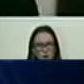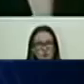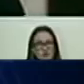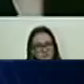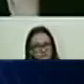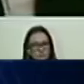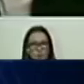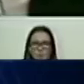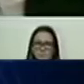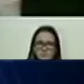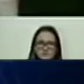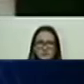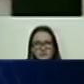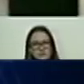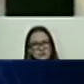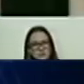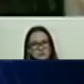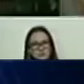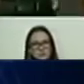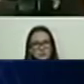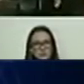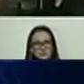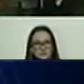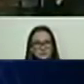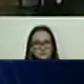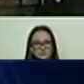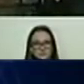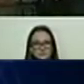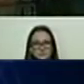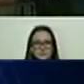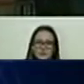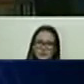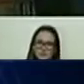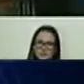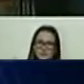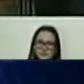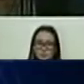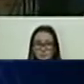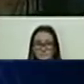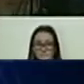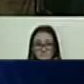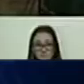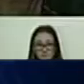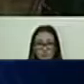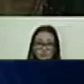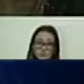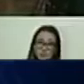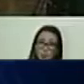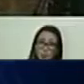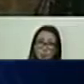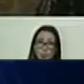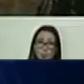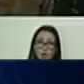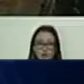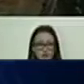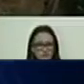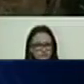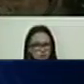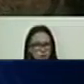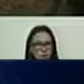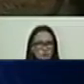público, convocado por radio, televisión y redes sociales las 24 horas del día para derrocar a un